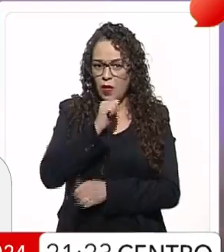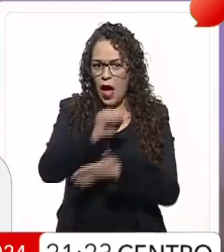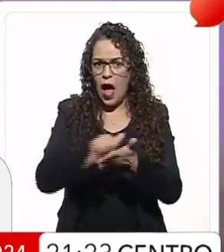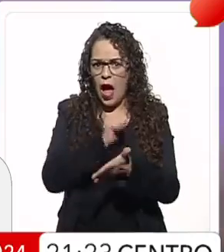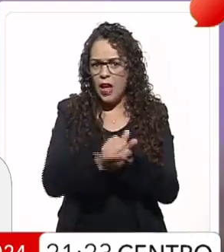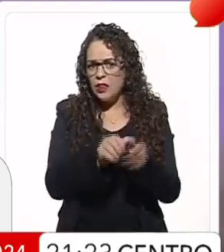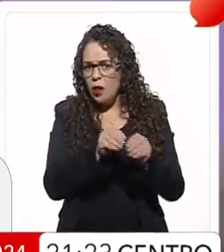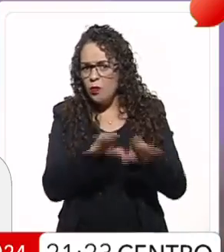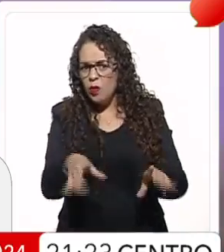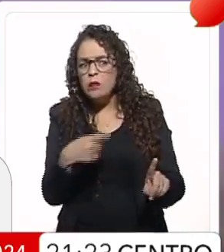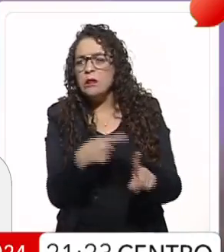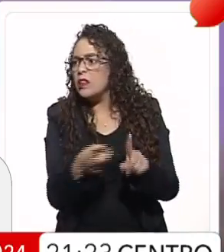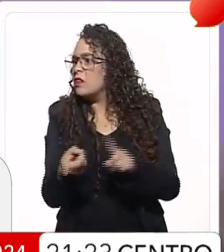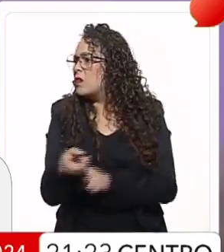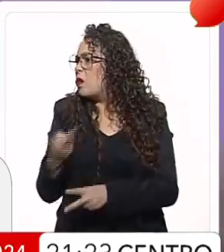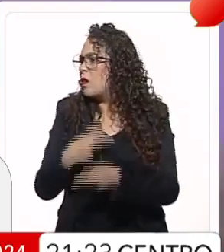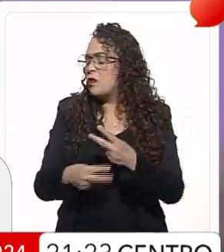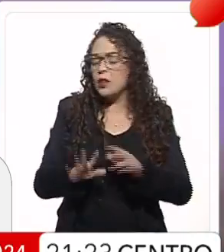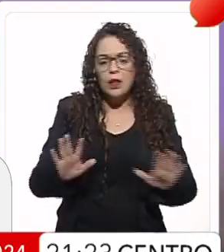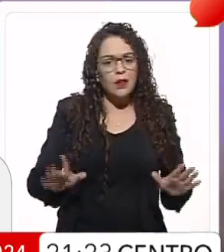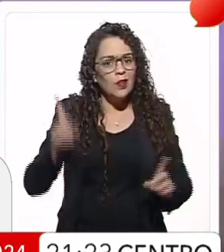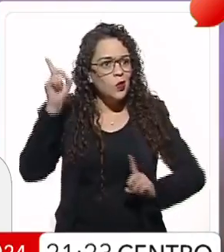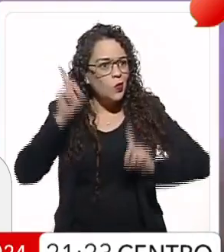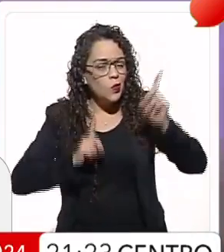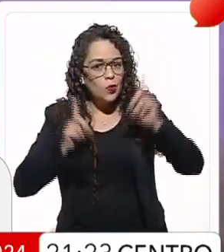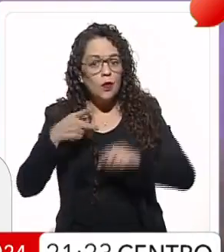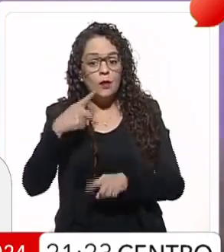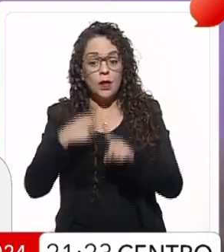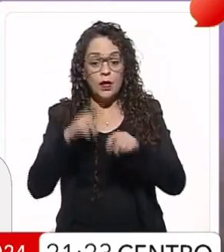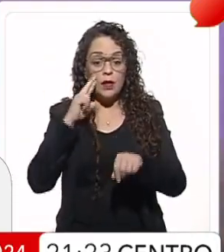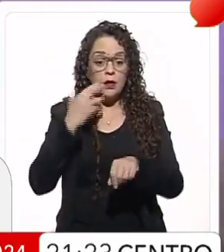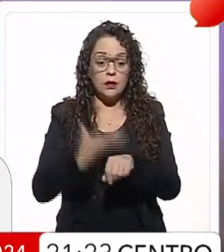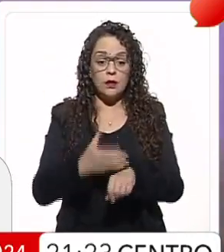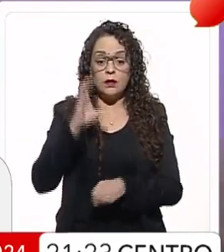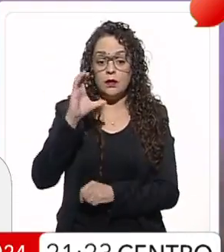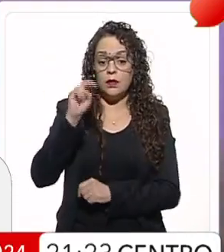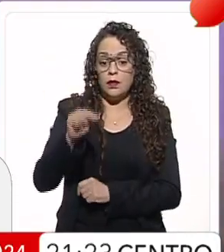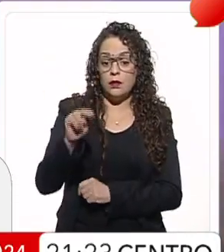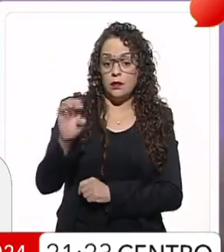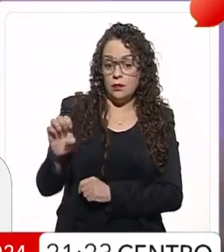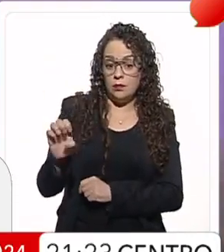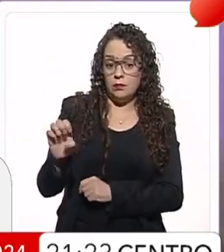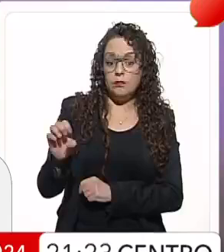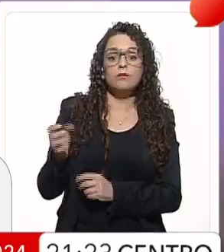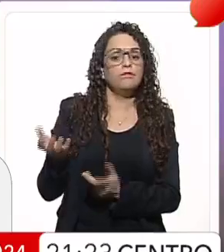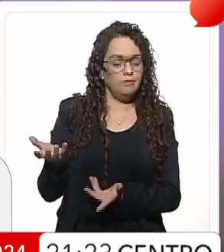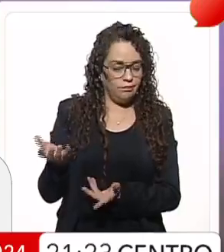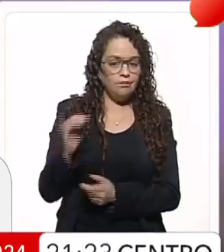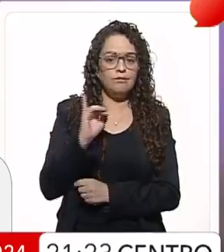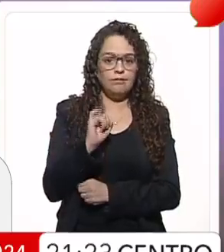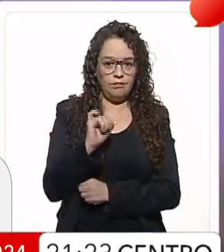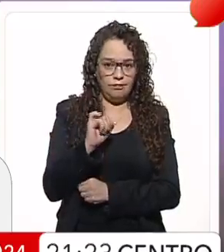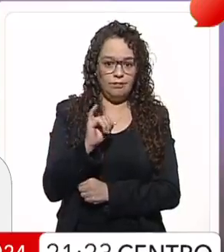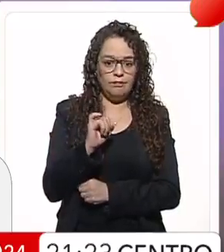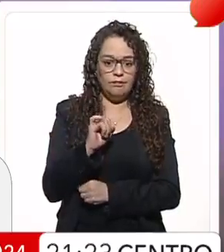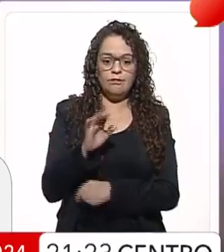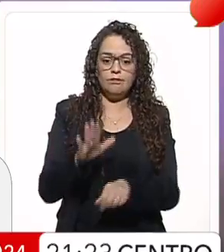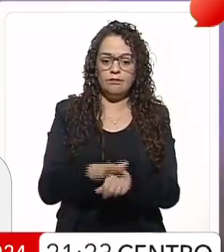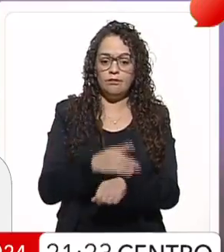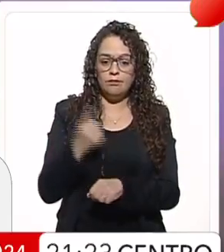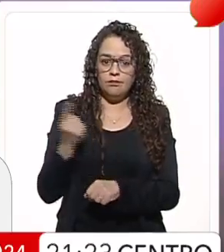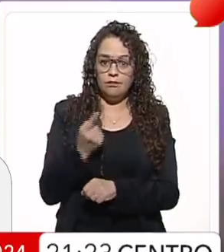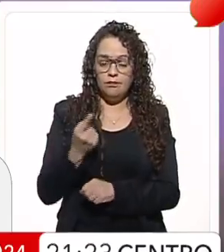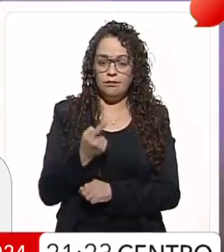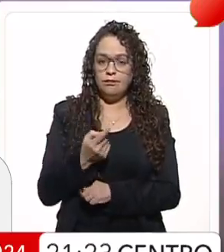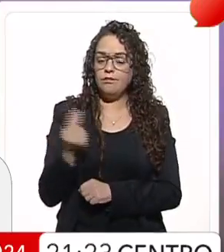pero creo que quien tiene la responsabilidad es el CNE y eso ha dejado un vacío narrativo para construir como tú has dicho, ¿no?